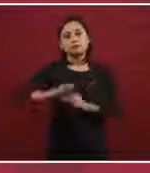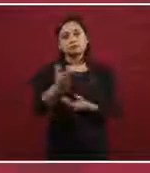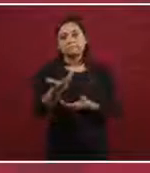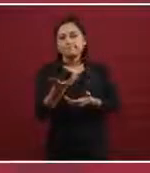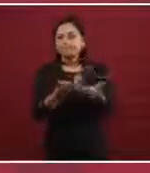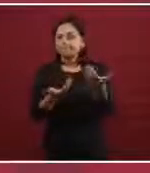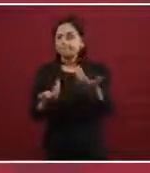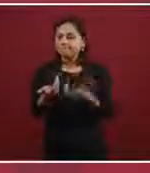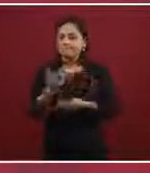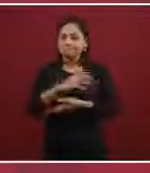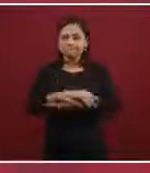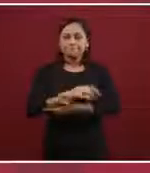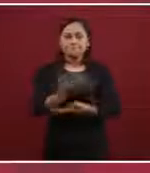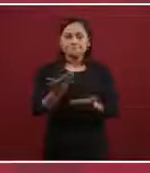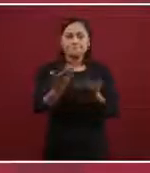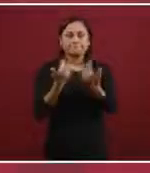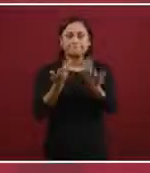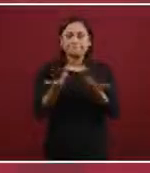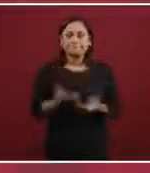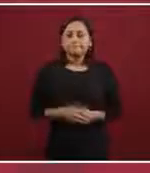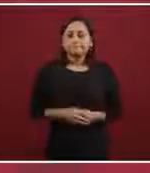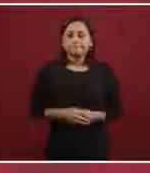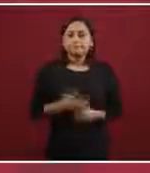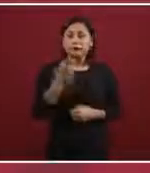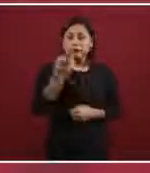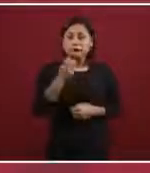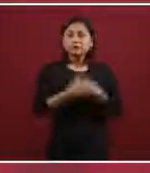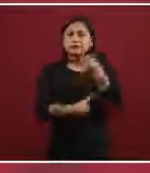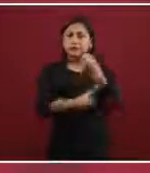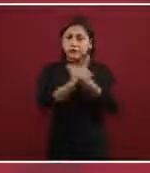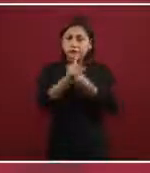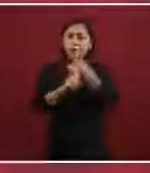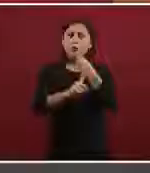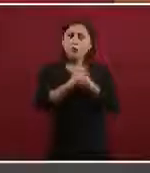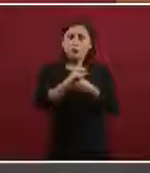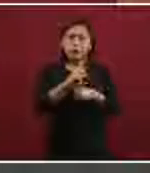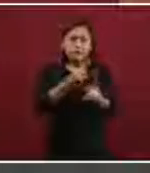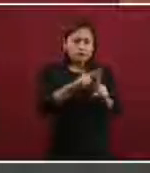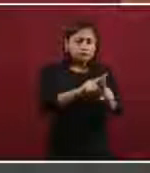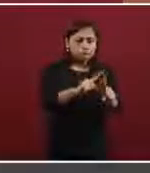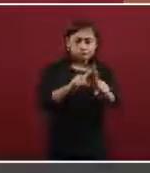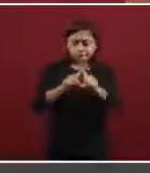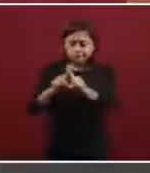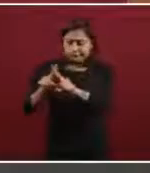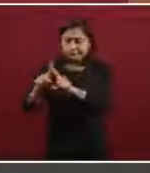y eso es lo que ha dado al traste con todo esa es la causa principal